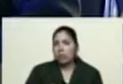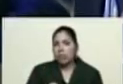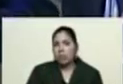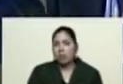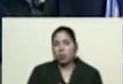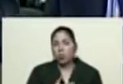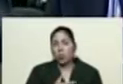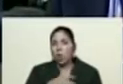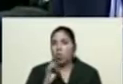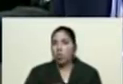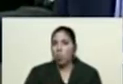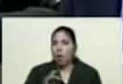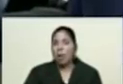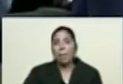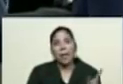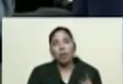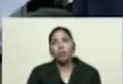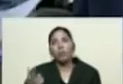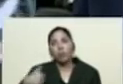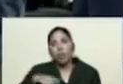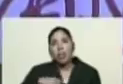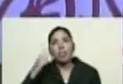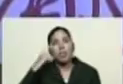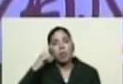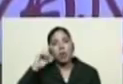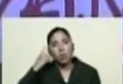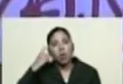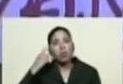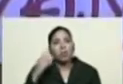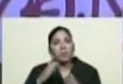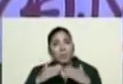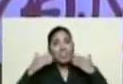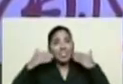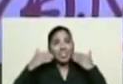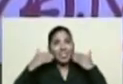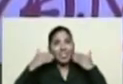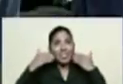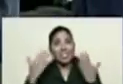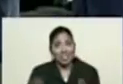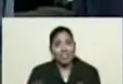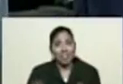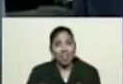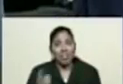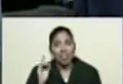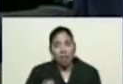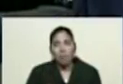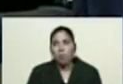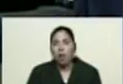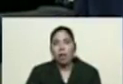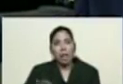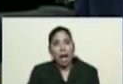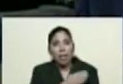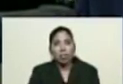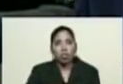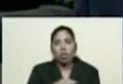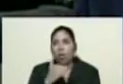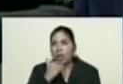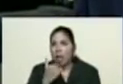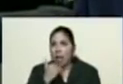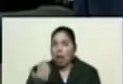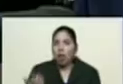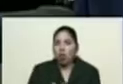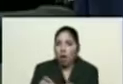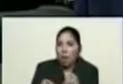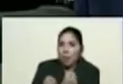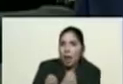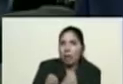Chávez hay que recordarlo con una sonrisa, a Chávez hay que recordarlo con una canción, con una danza, con un